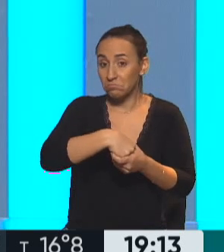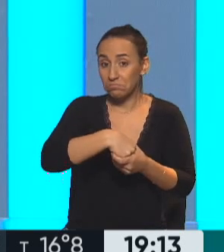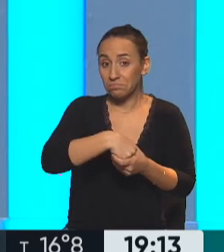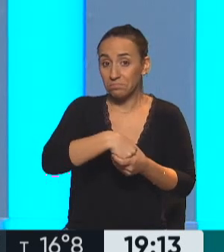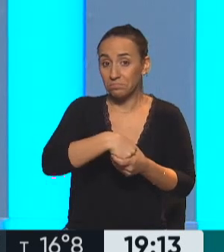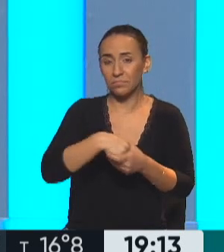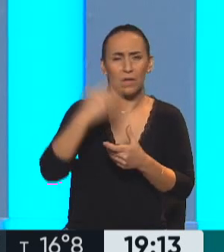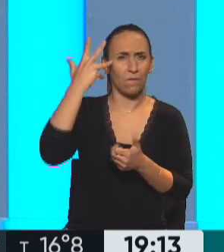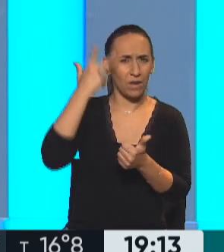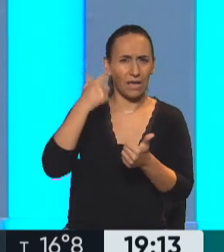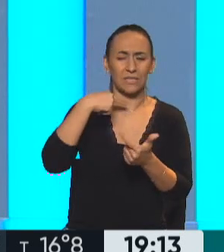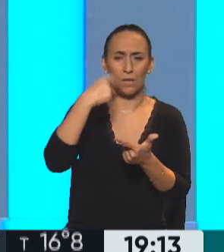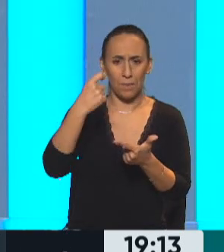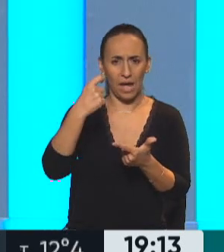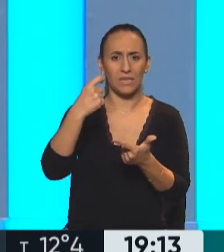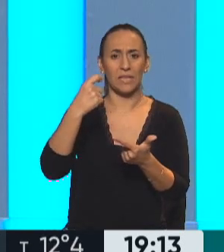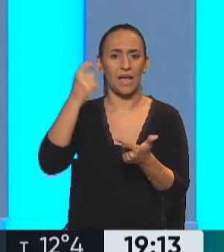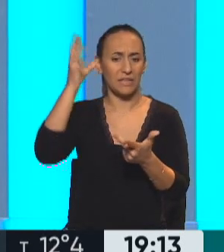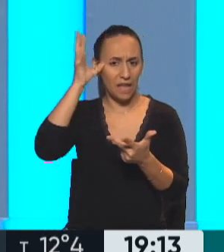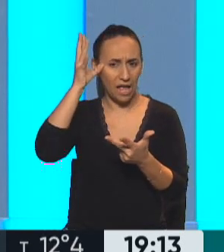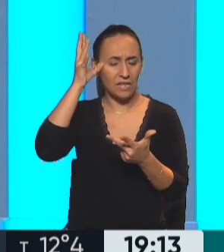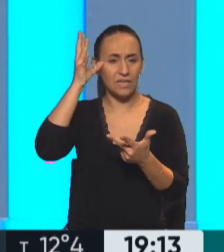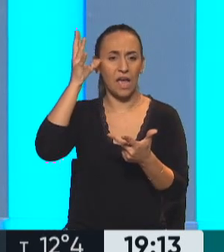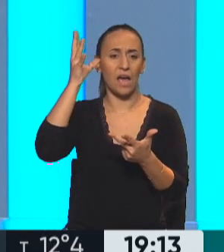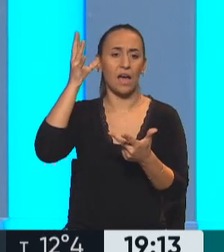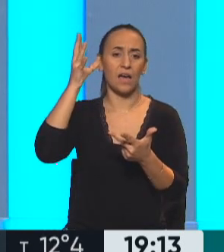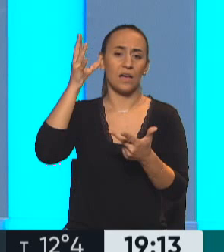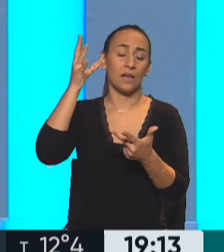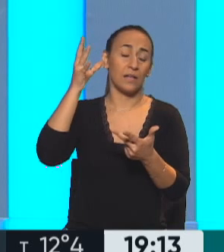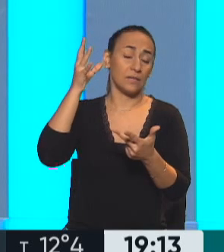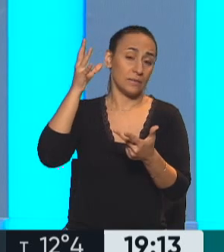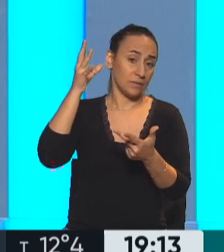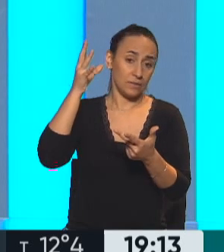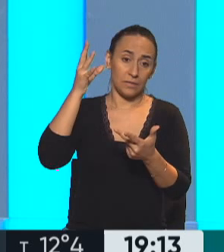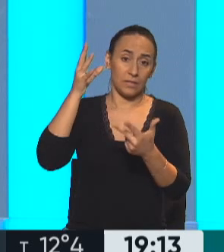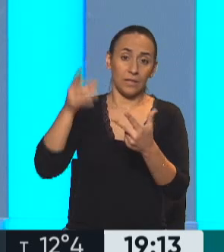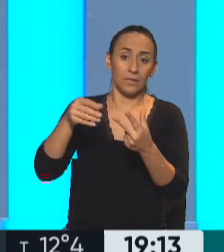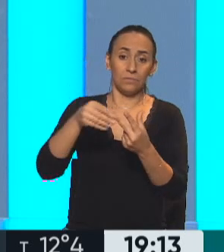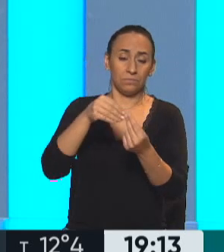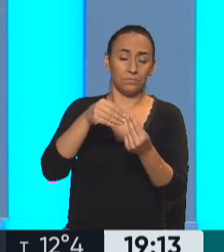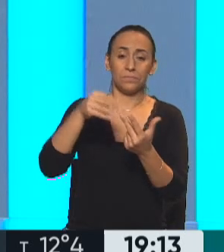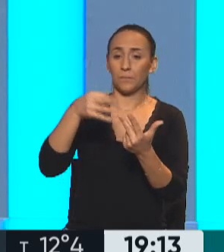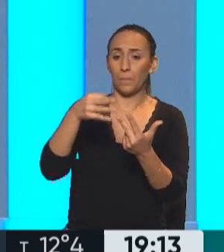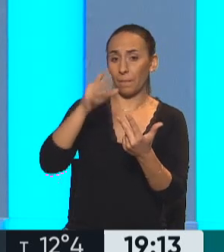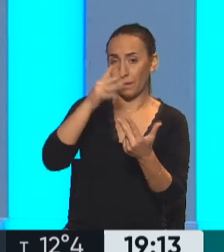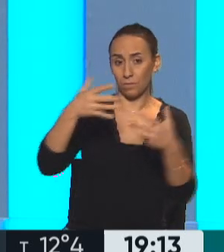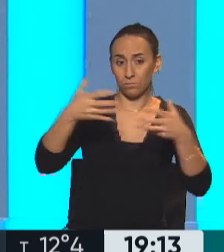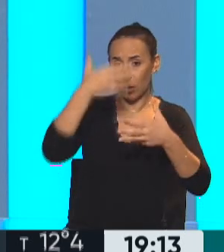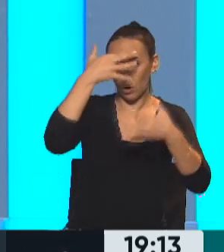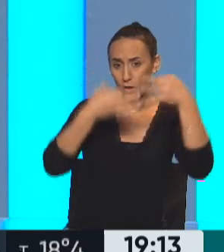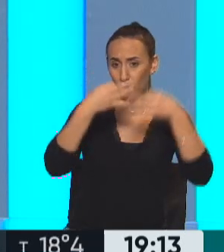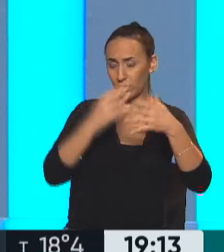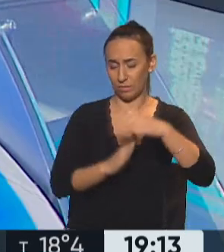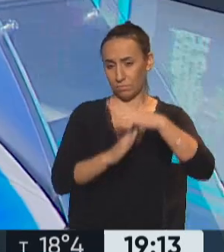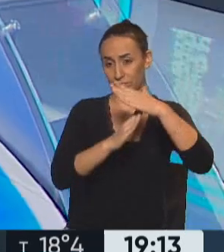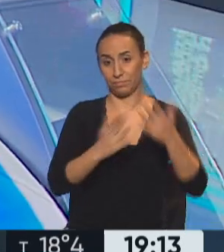tanto Francia, España, Italia. Son todas cortes importantes y que trabajan. ¿Y por qué llegamos